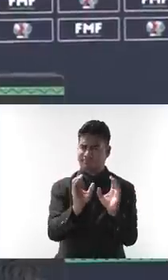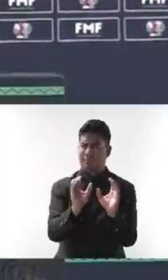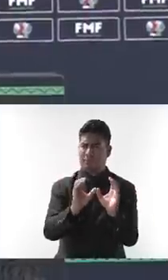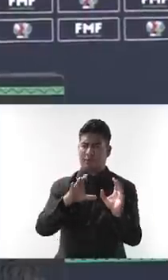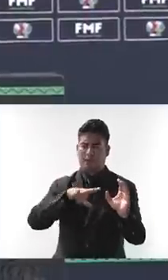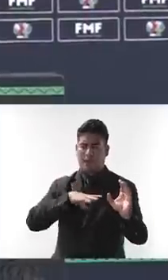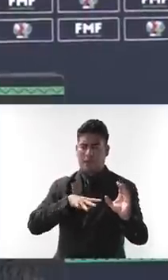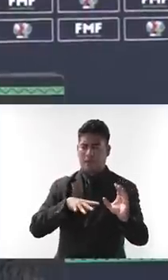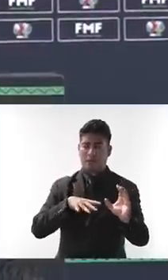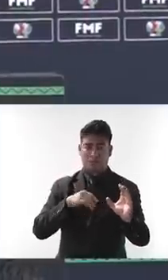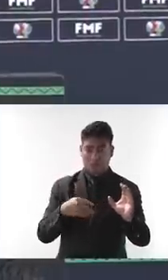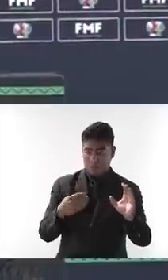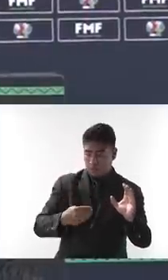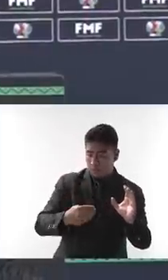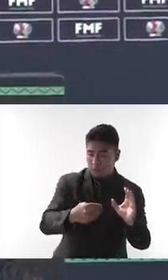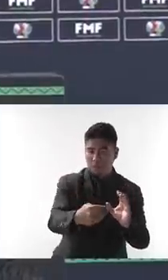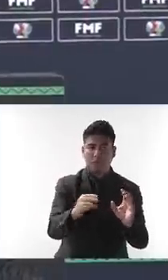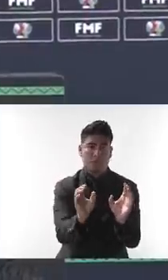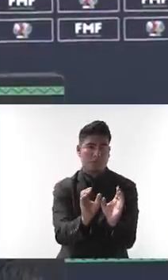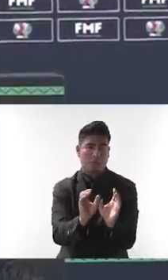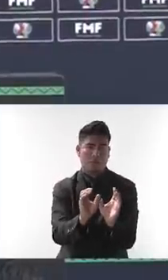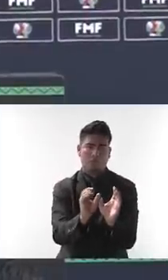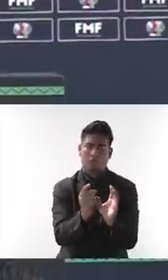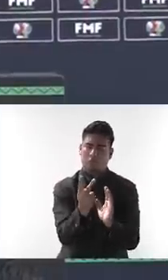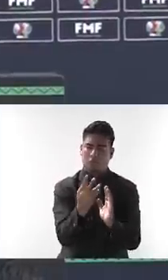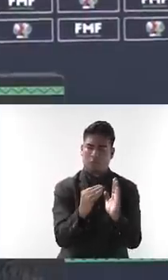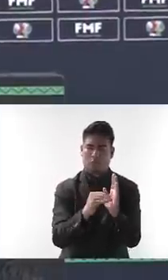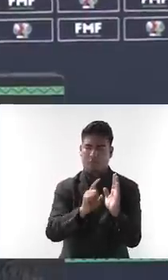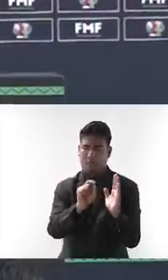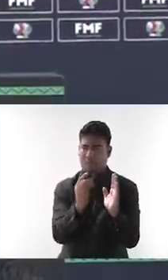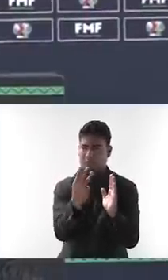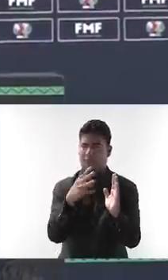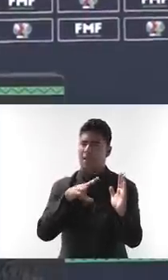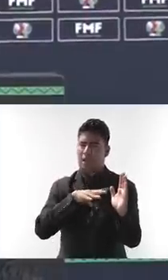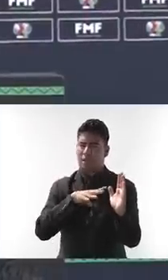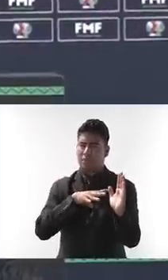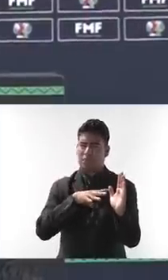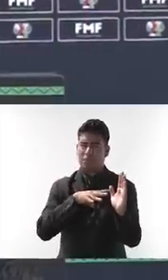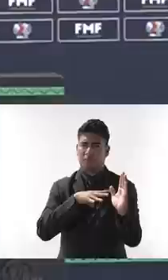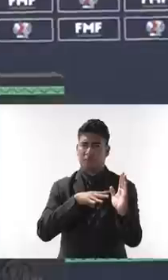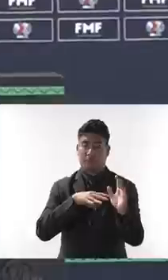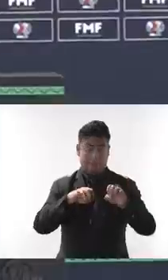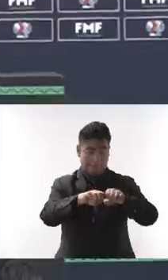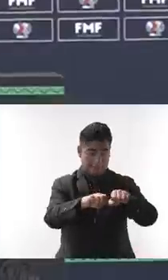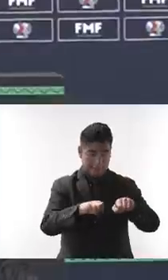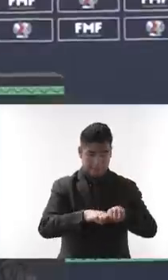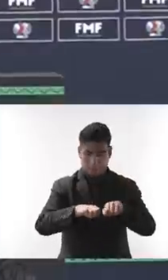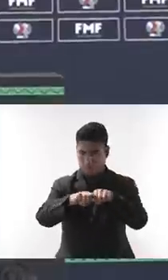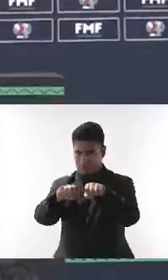de certificación del 2023. Todavía no sabemos cuántos equipos